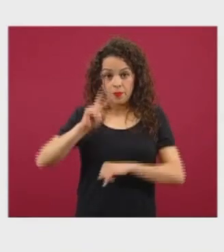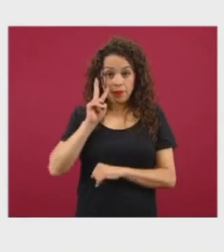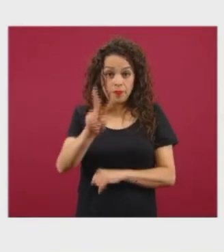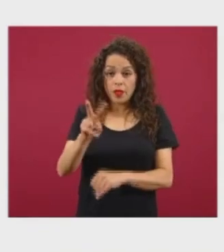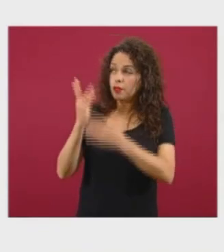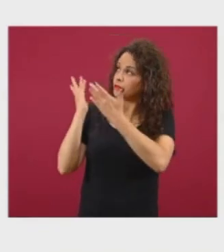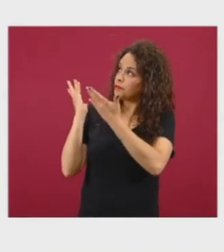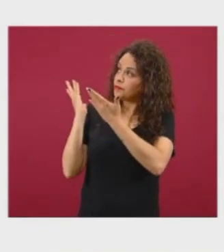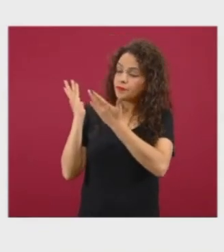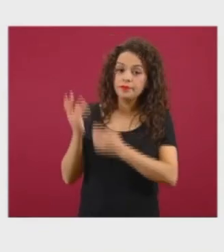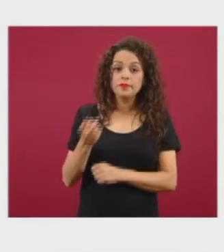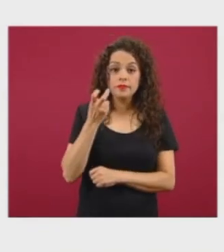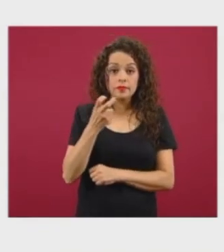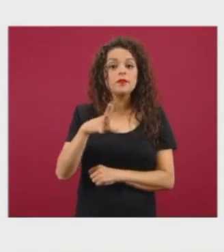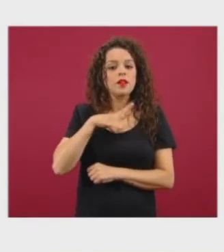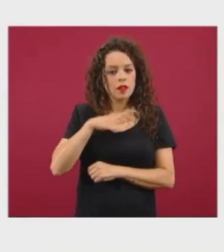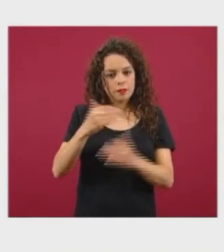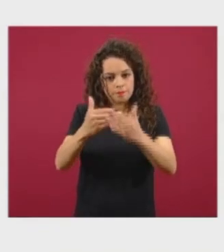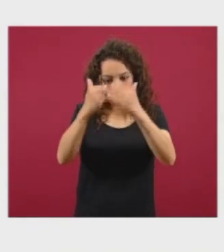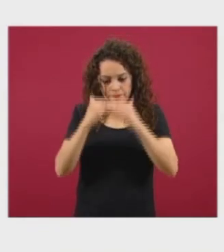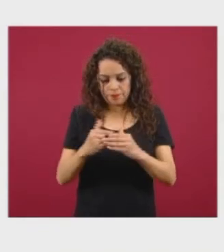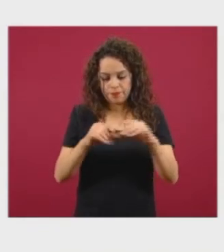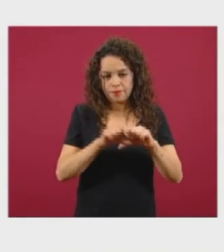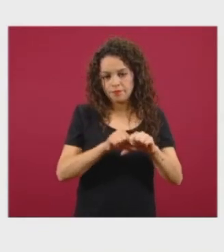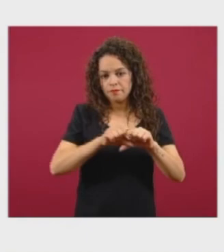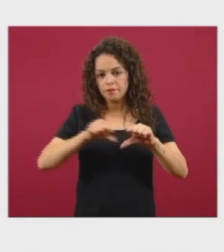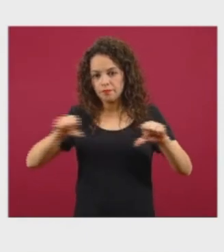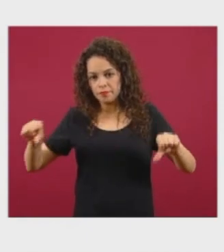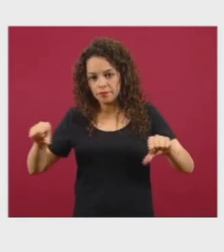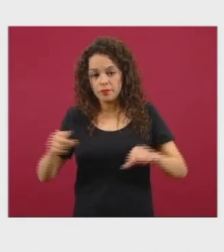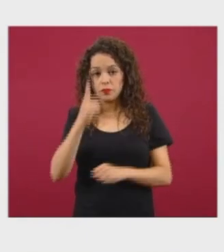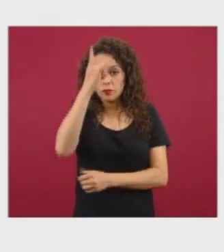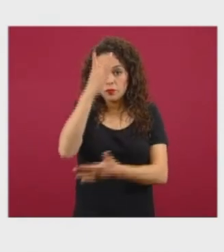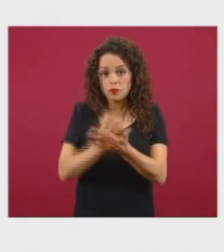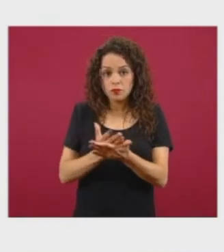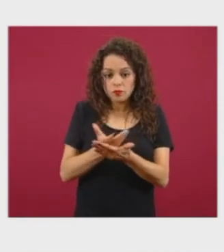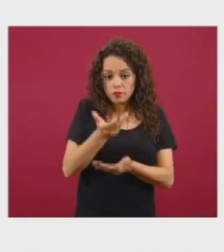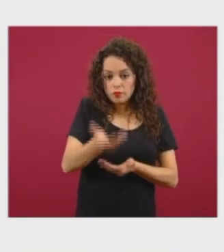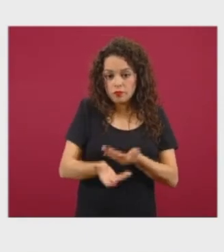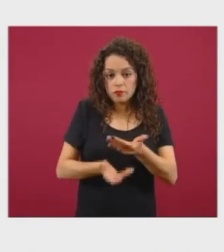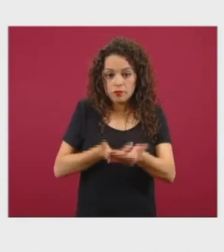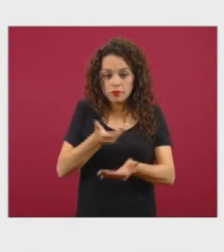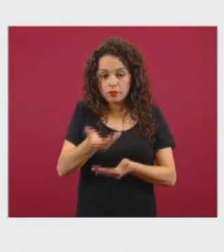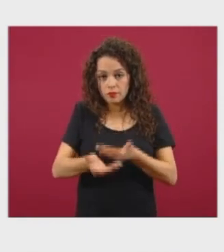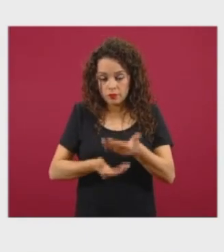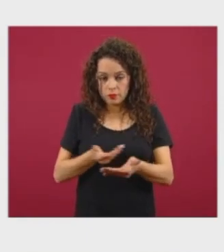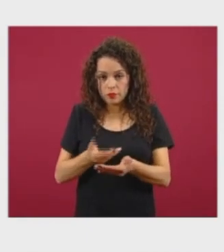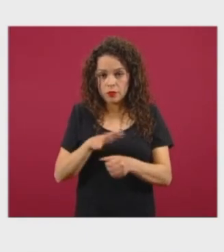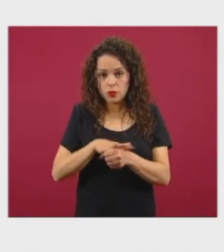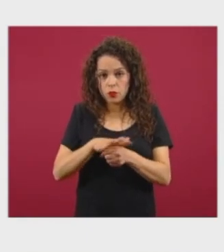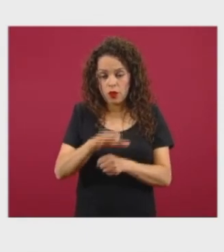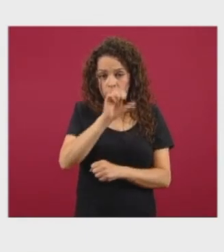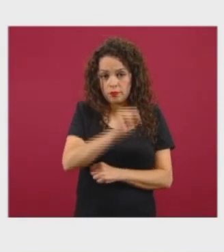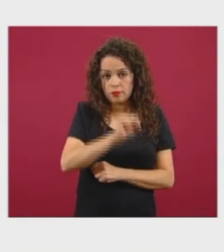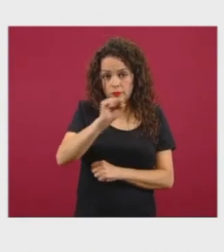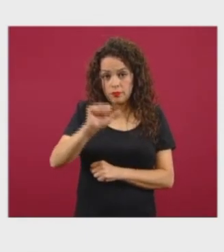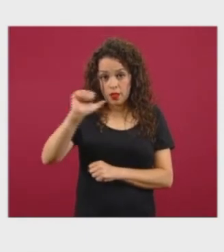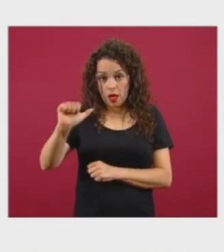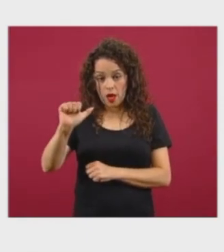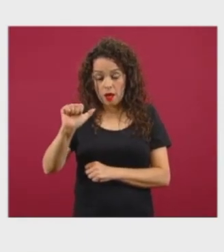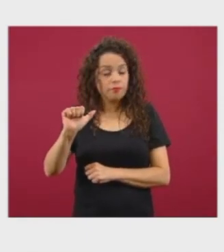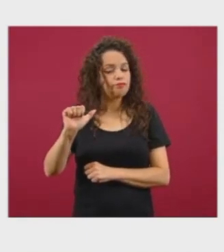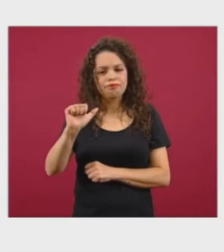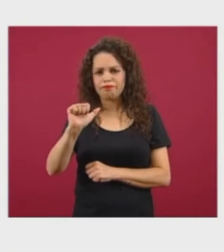se pueden consultar no solamente los servicios que están dispuestos en la Secretaría de Salud, son